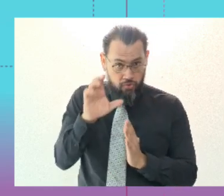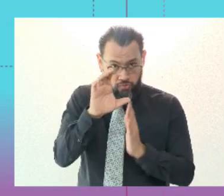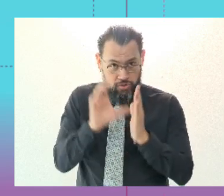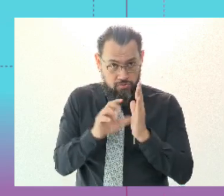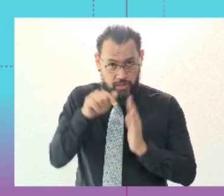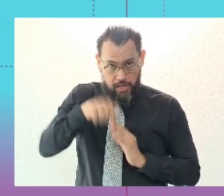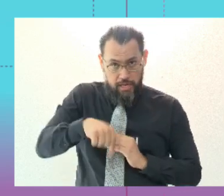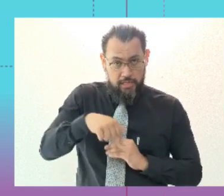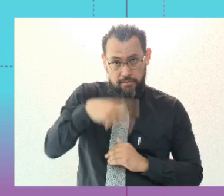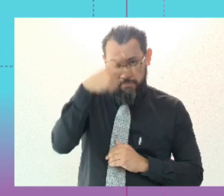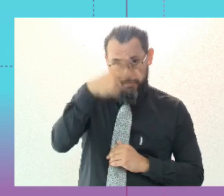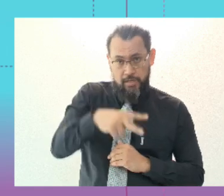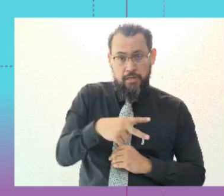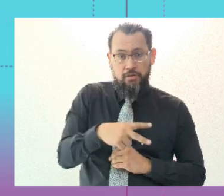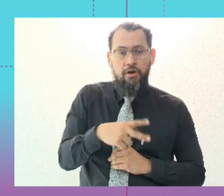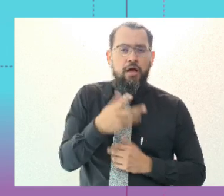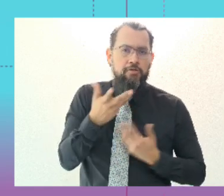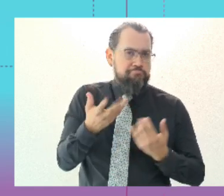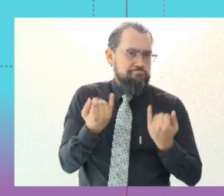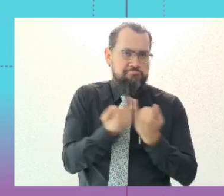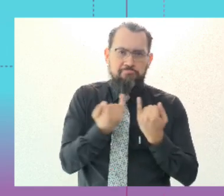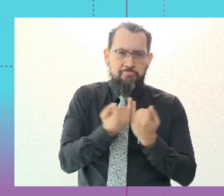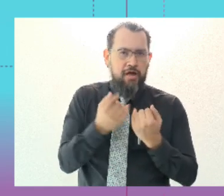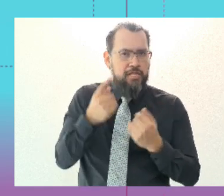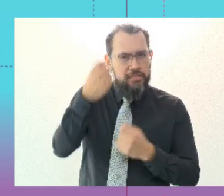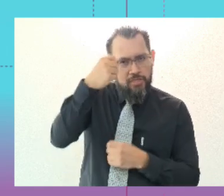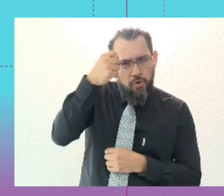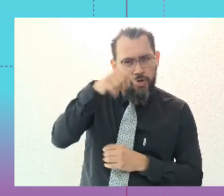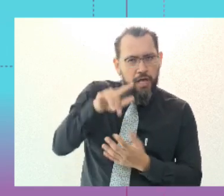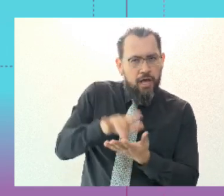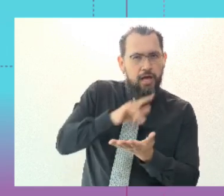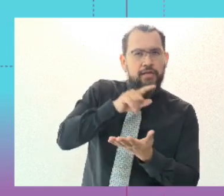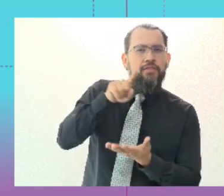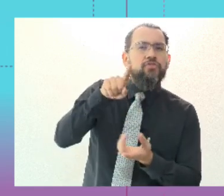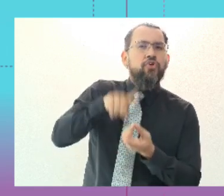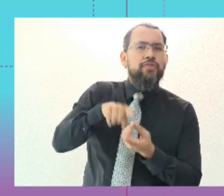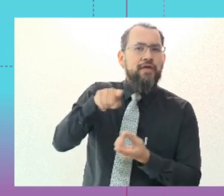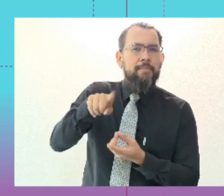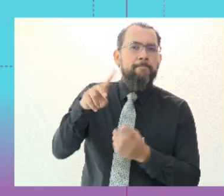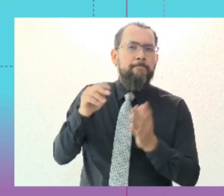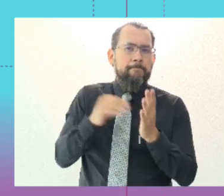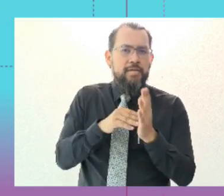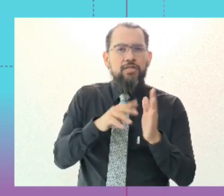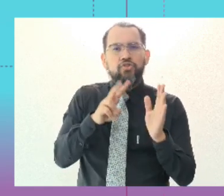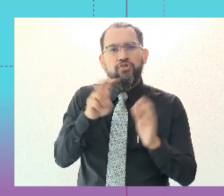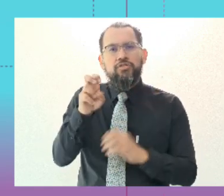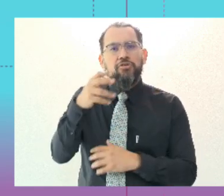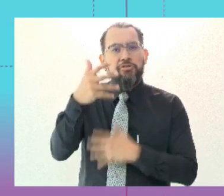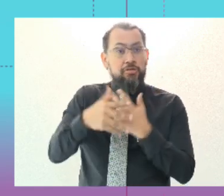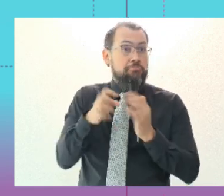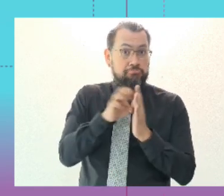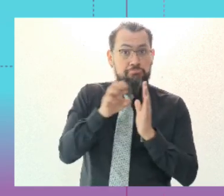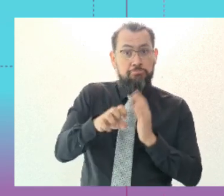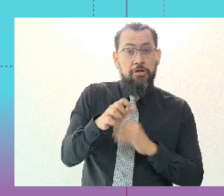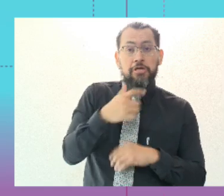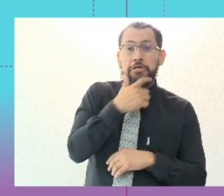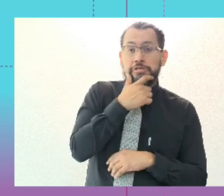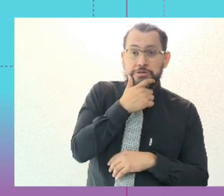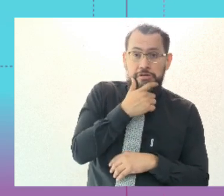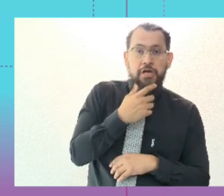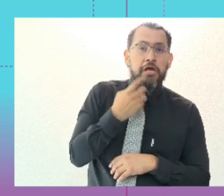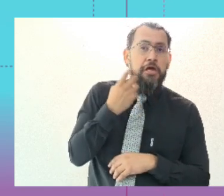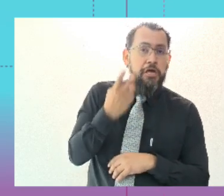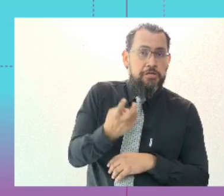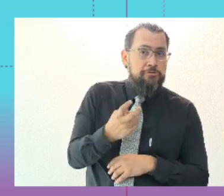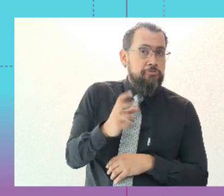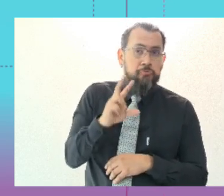esta teoría de esta carta de 1215, que hasta la fecha Inglaterra no tiene una constitución escrita, nosotros sí, es decir, ha habido evoluciones